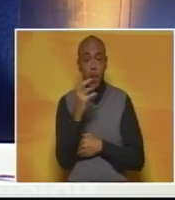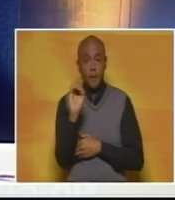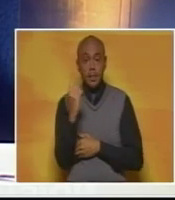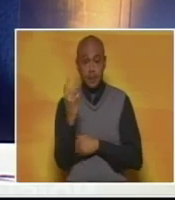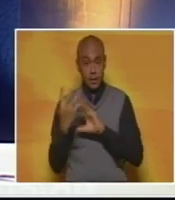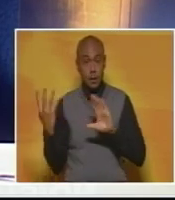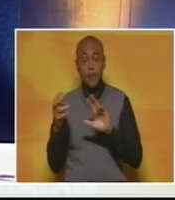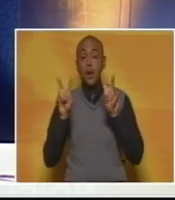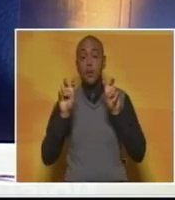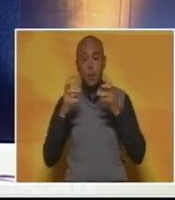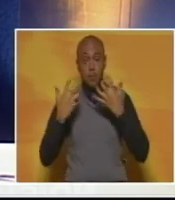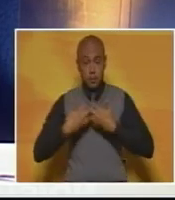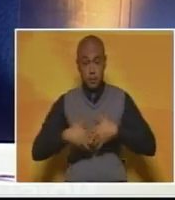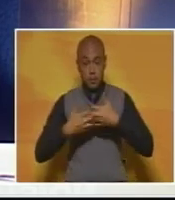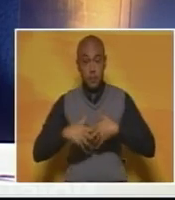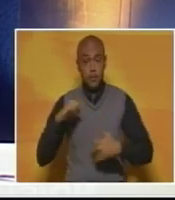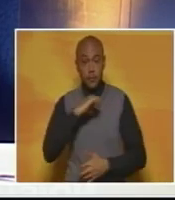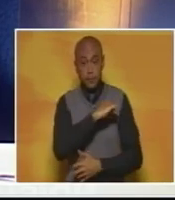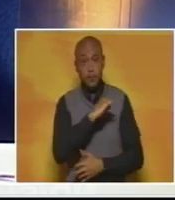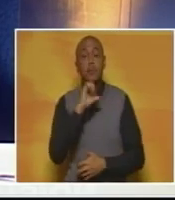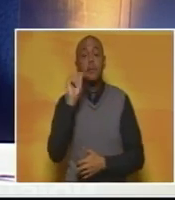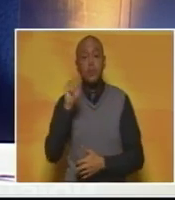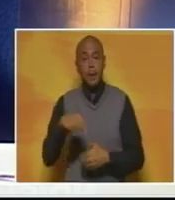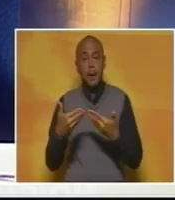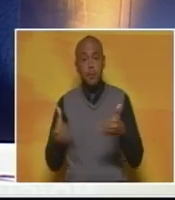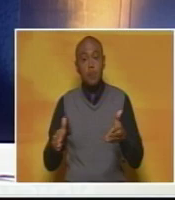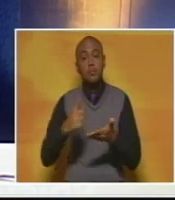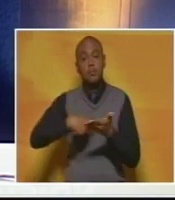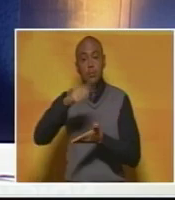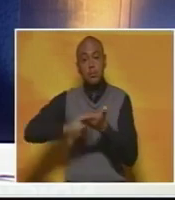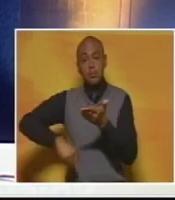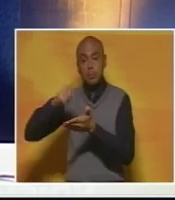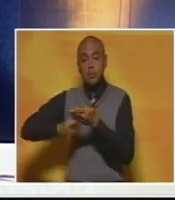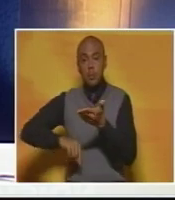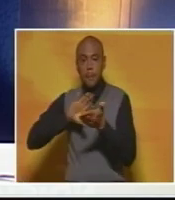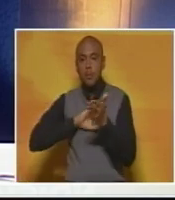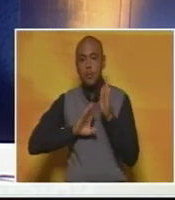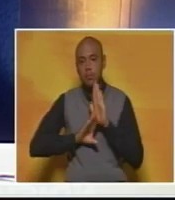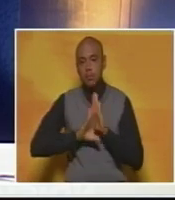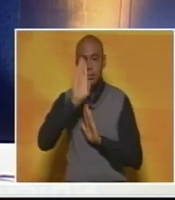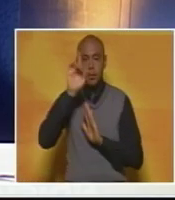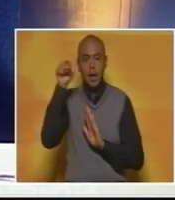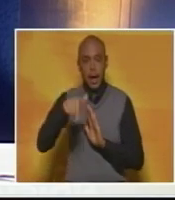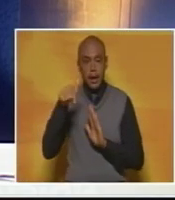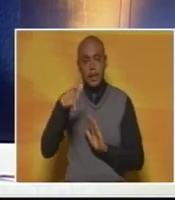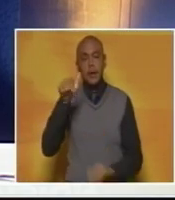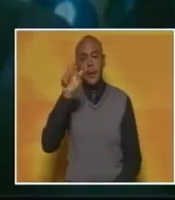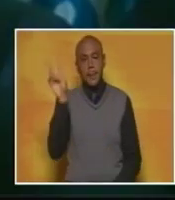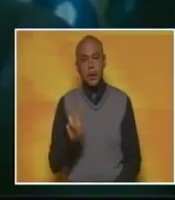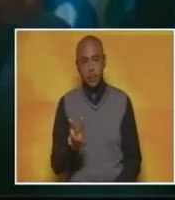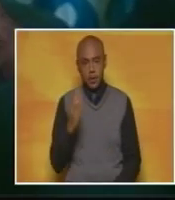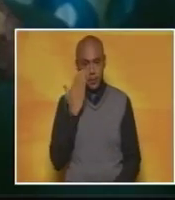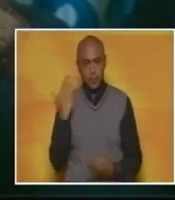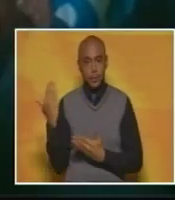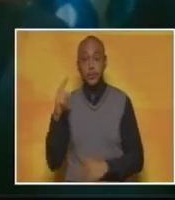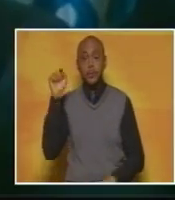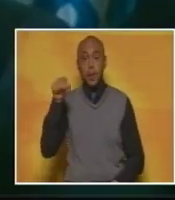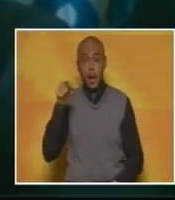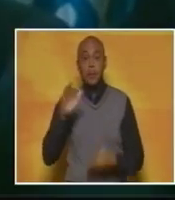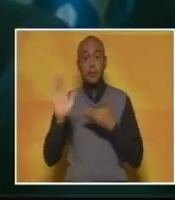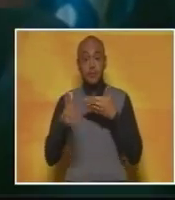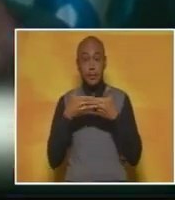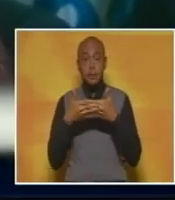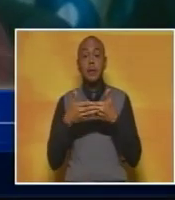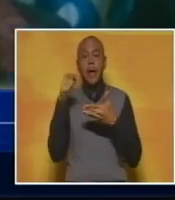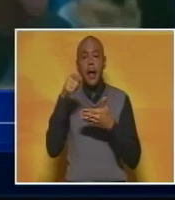acuerdos con grandes empresas del sector público y privado para dar a conocer las potencialidades del sector aéreo en Venezuela. Durante la clausura de este evento, el